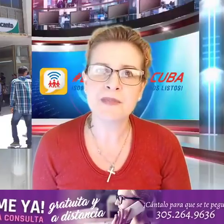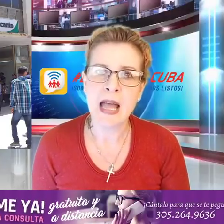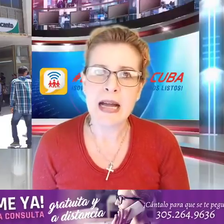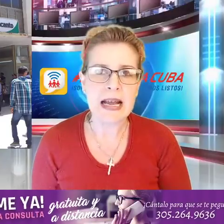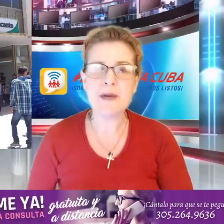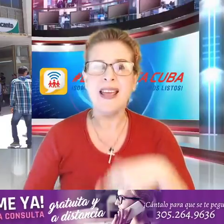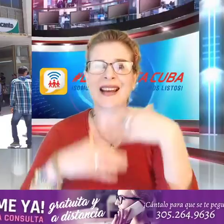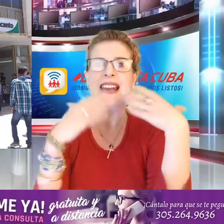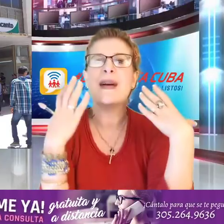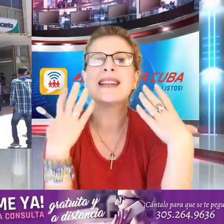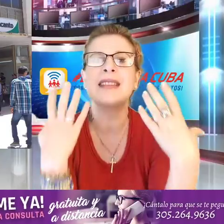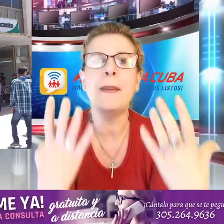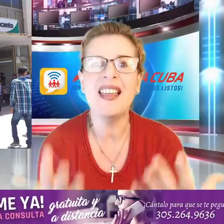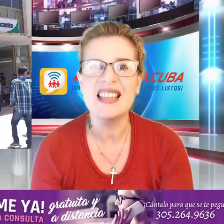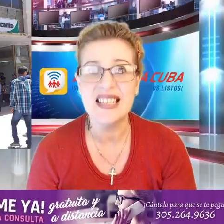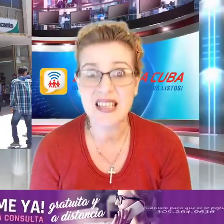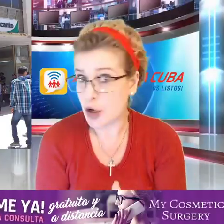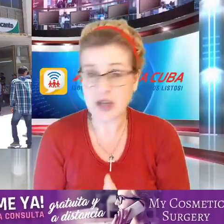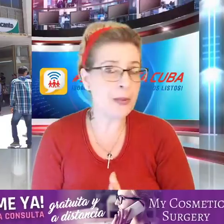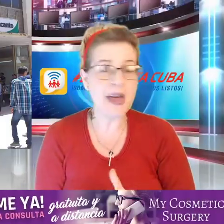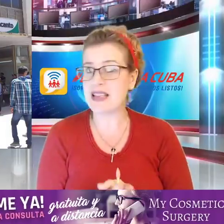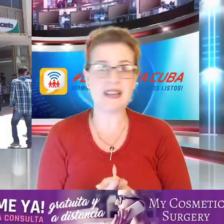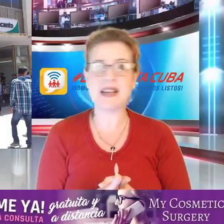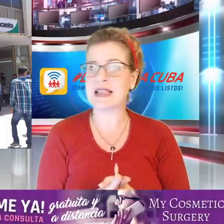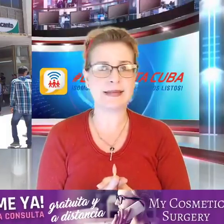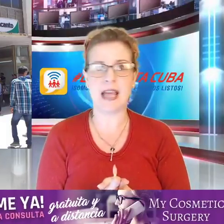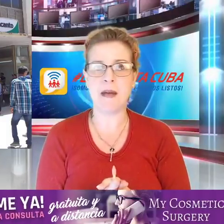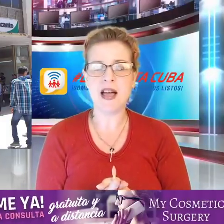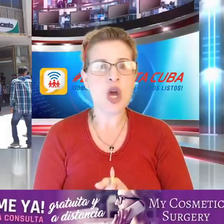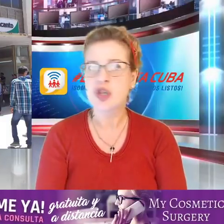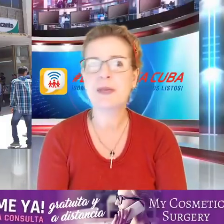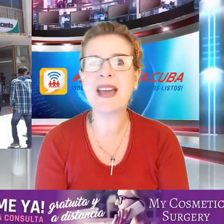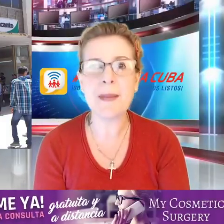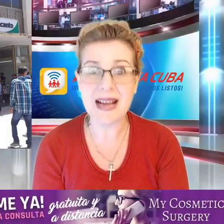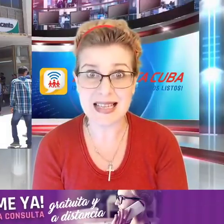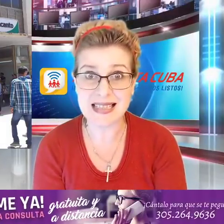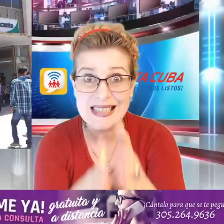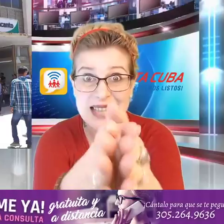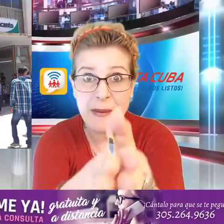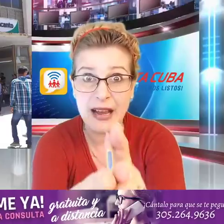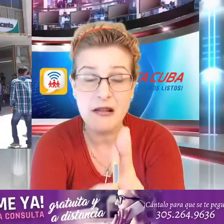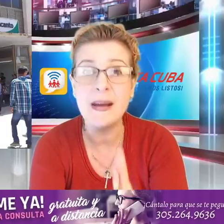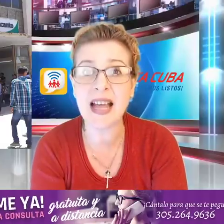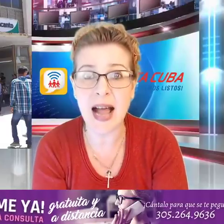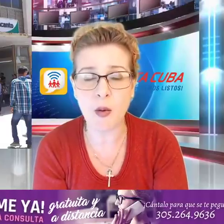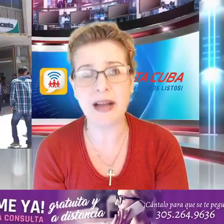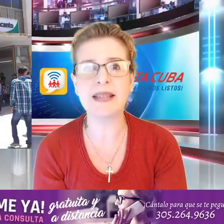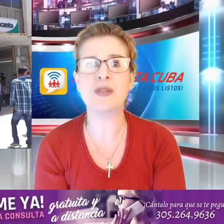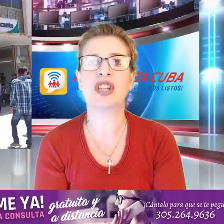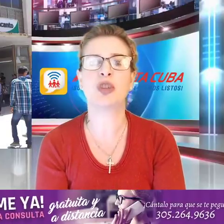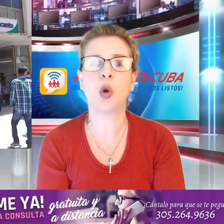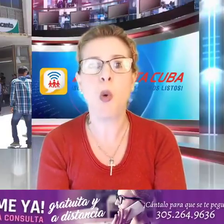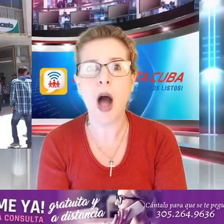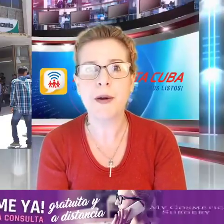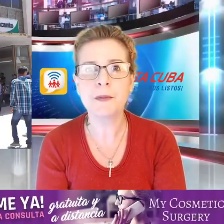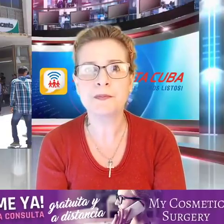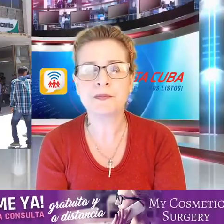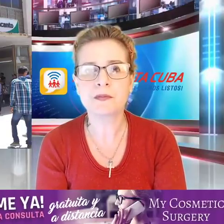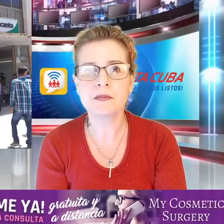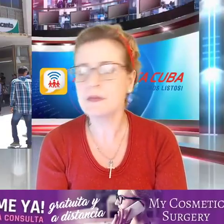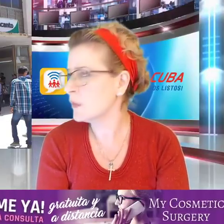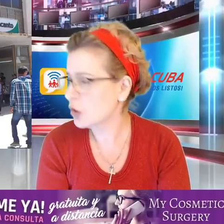Cuba. Libertad para decidir. No se puede decidir el sistema. No se puede cambiar ese sistema que va a matar a 40% de los